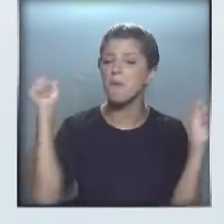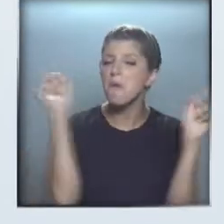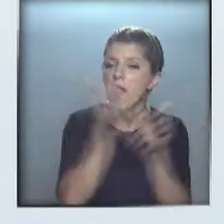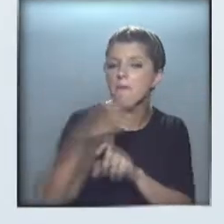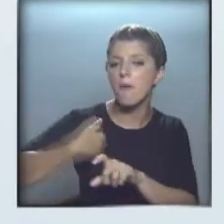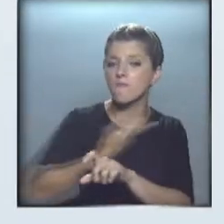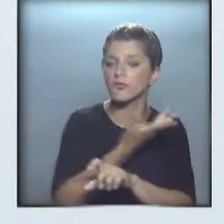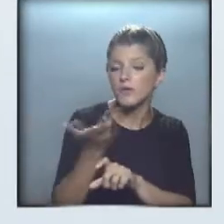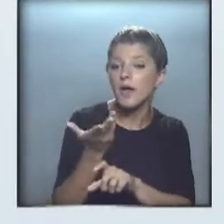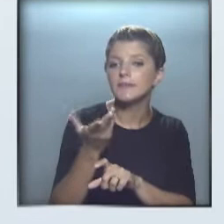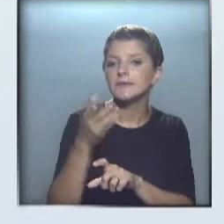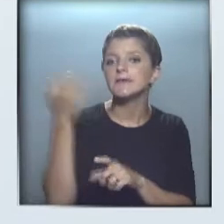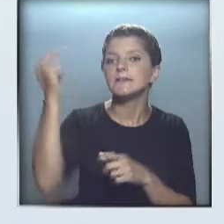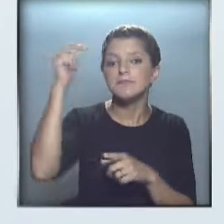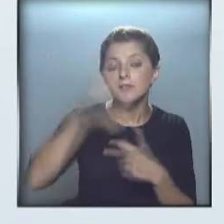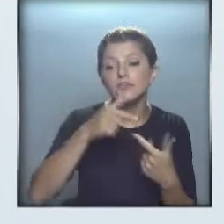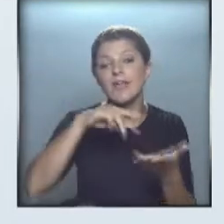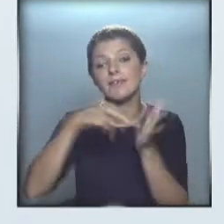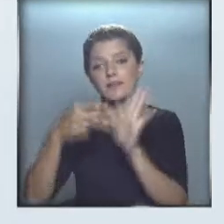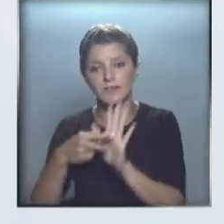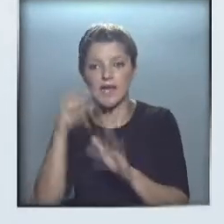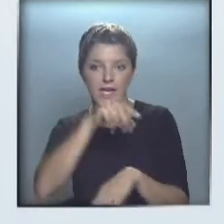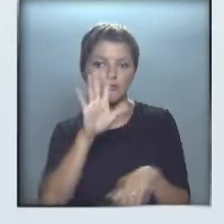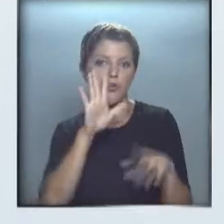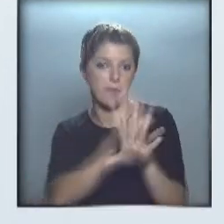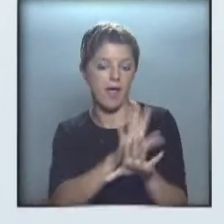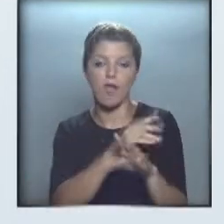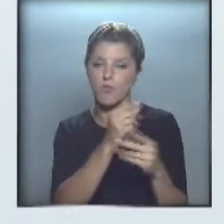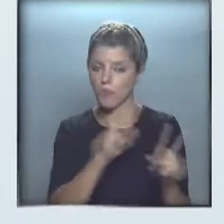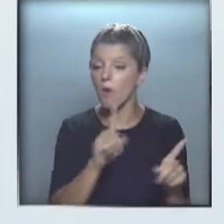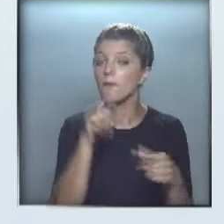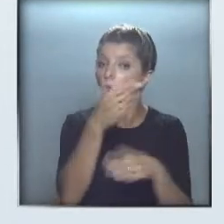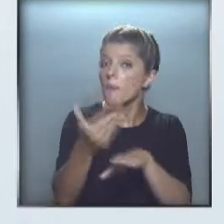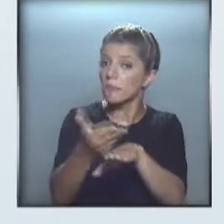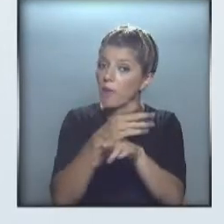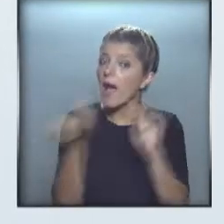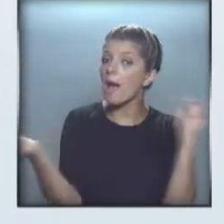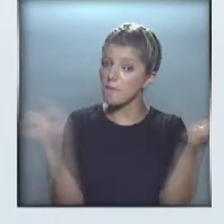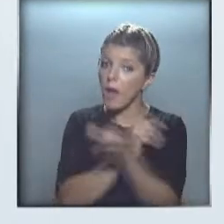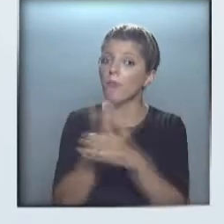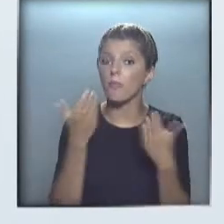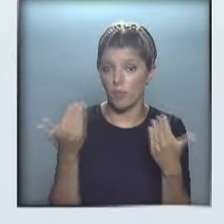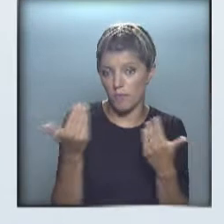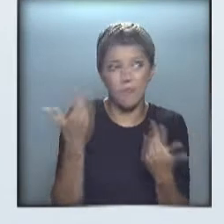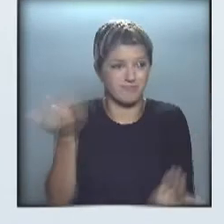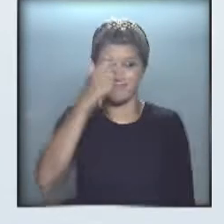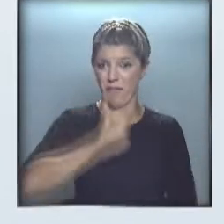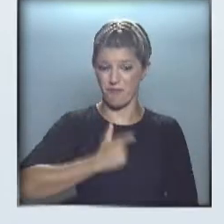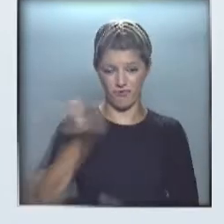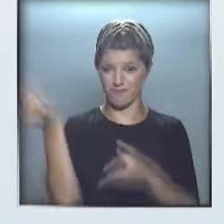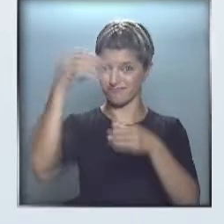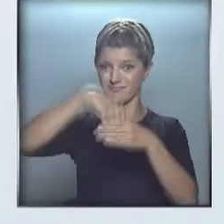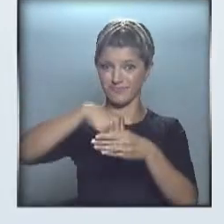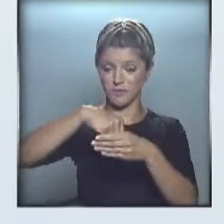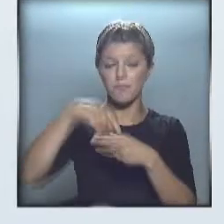lo tanto no es inevitable. Lo que es social e histórico es transformable, porque es humano. Es importante que podamos